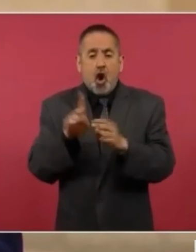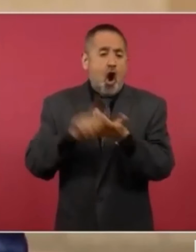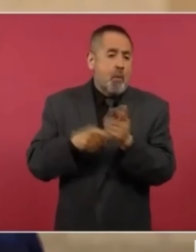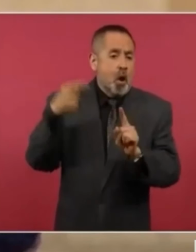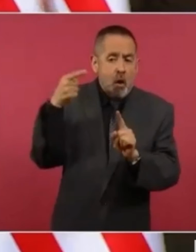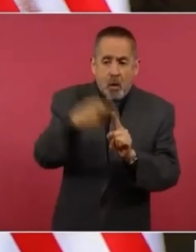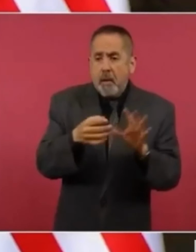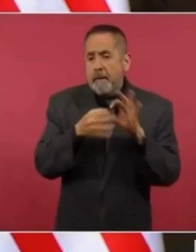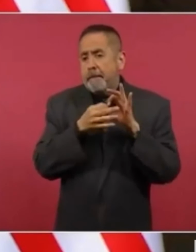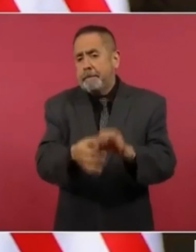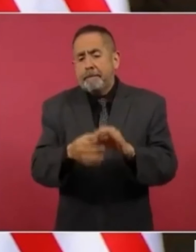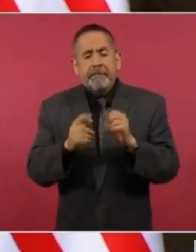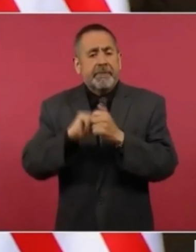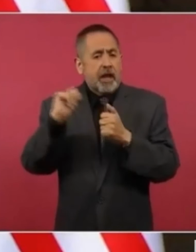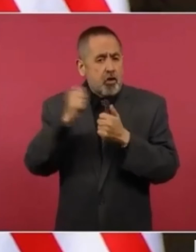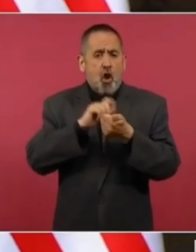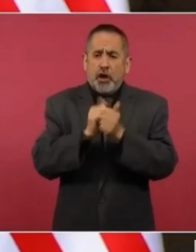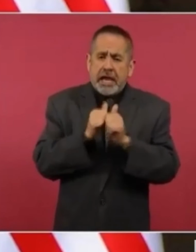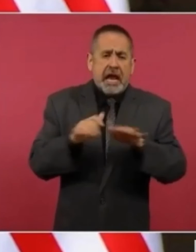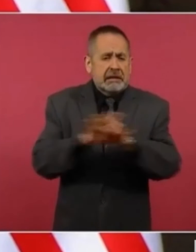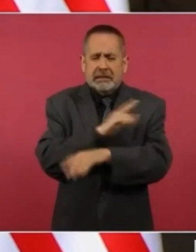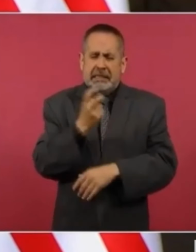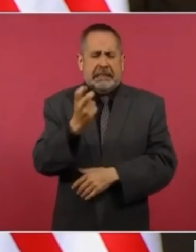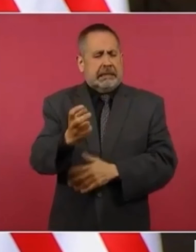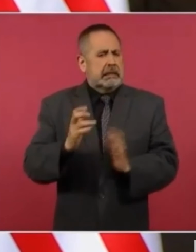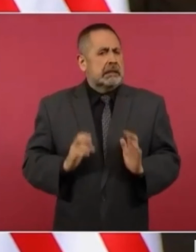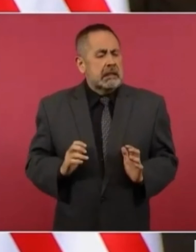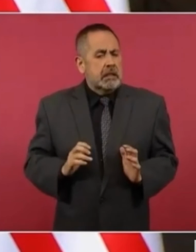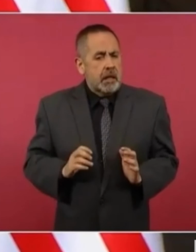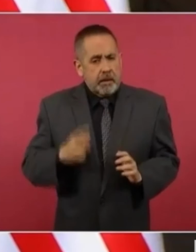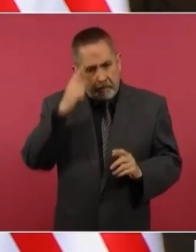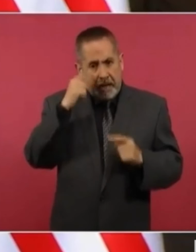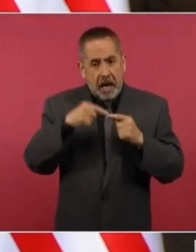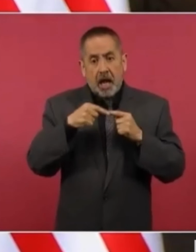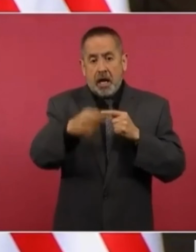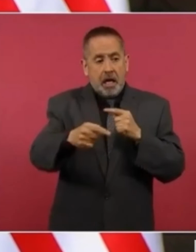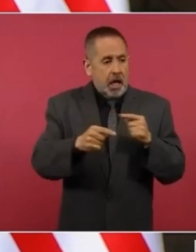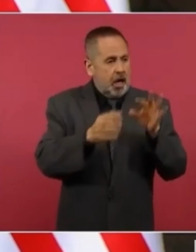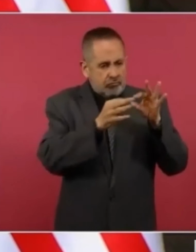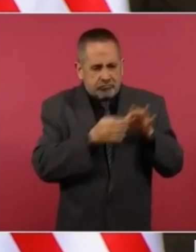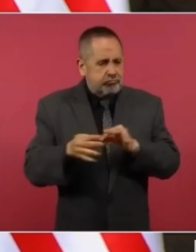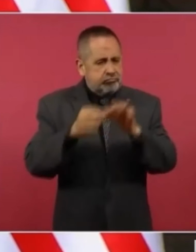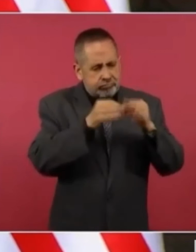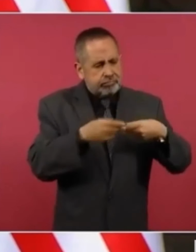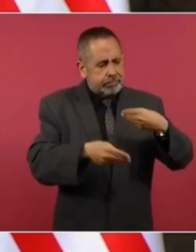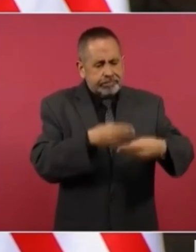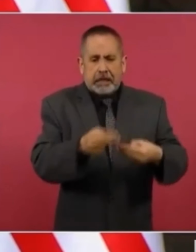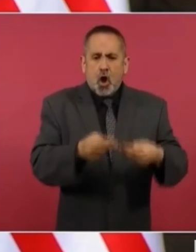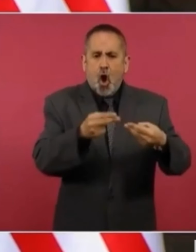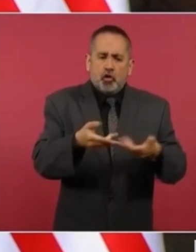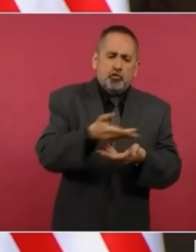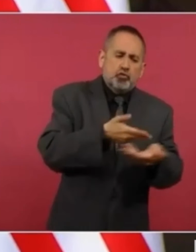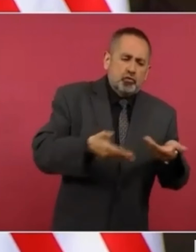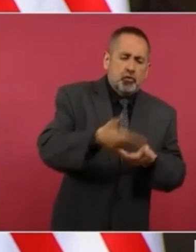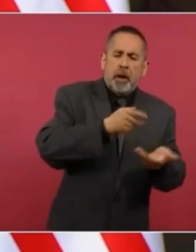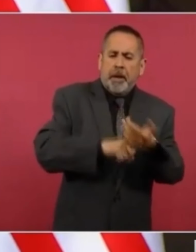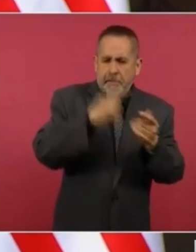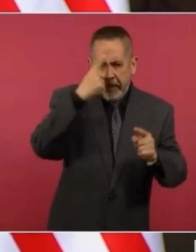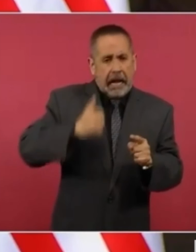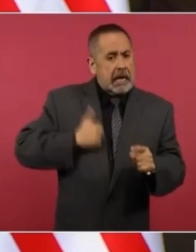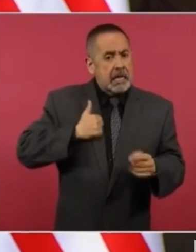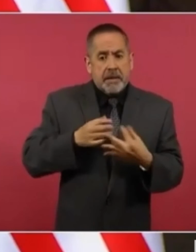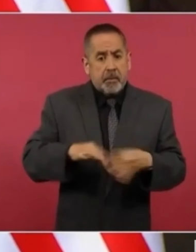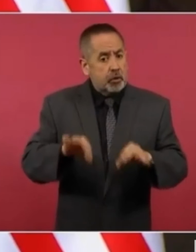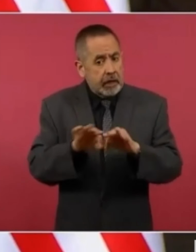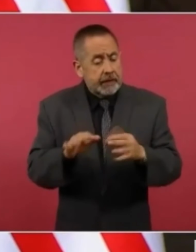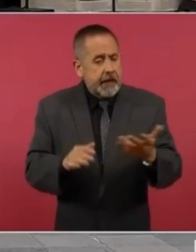batería, la transformación en tecnologías que va a lo largo de la cadena de suministro y es importante para Canadá. Es algo que